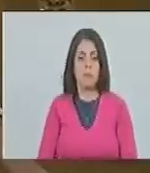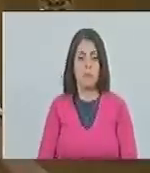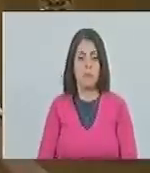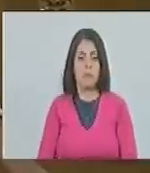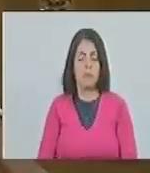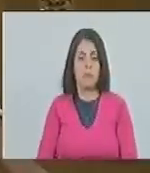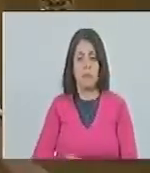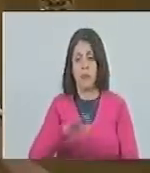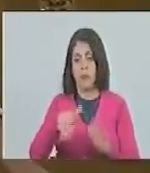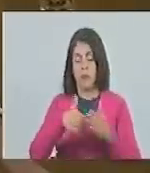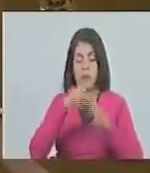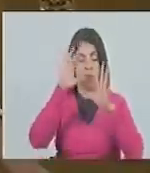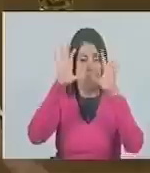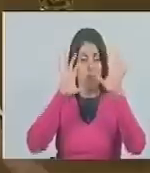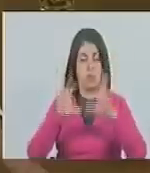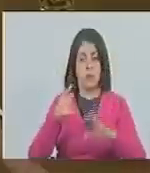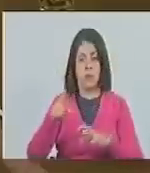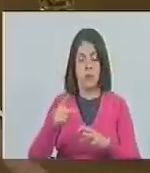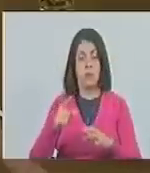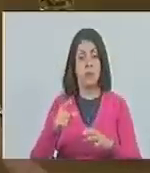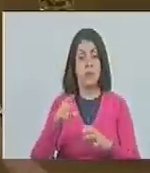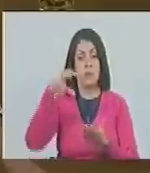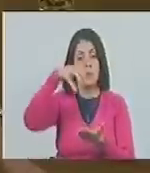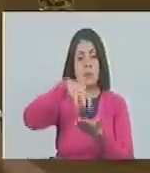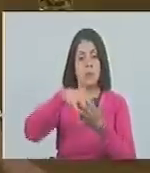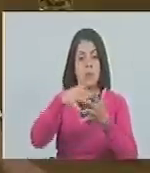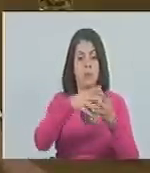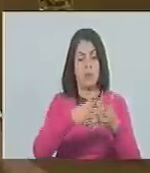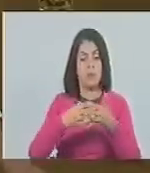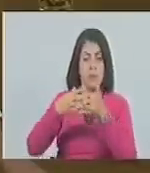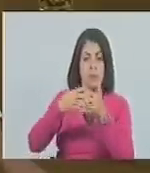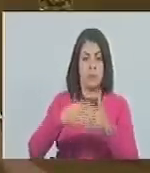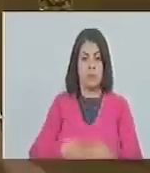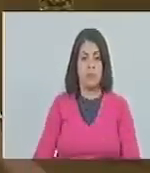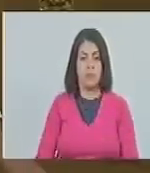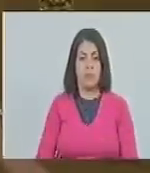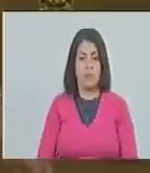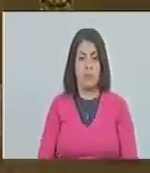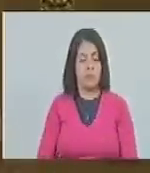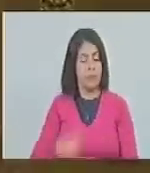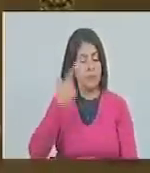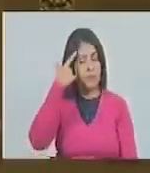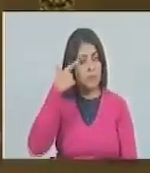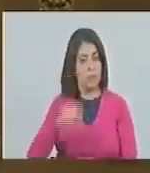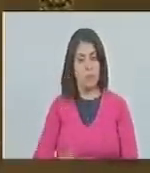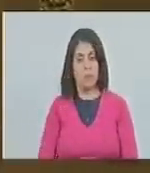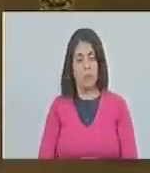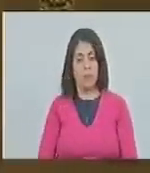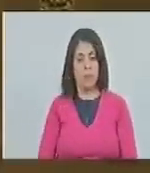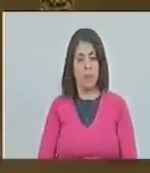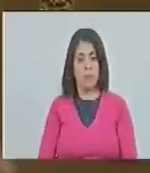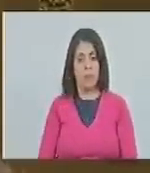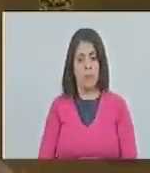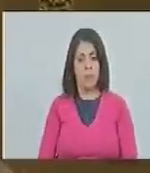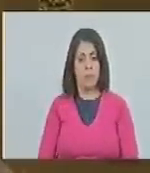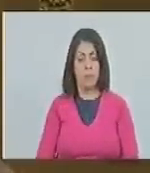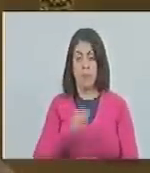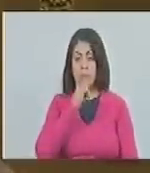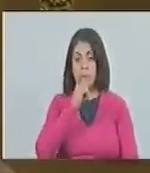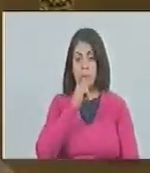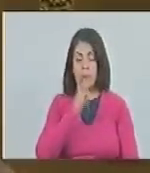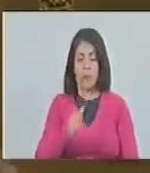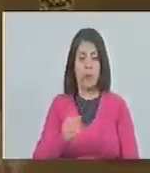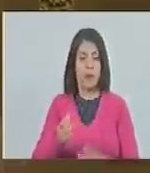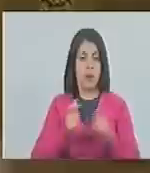En todos los países de este planeta hay varios consulados norteamericanos. Yo creo que esa declaración,